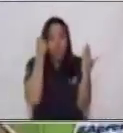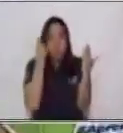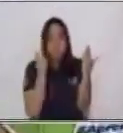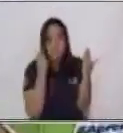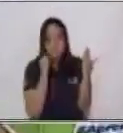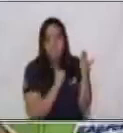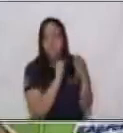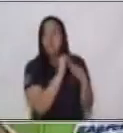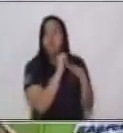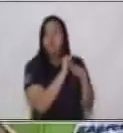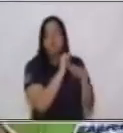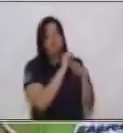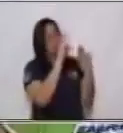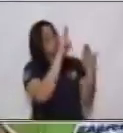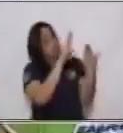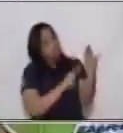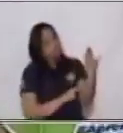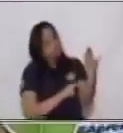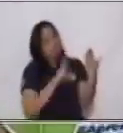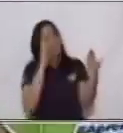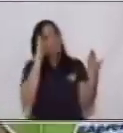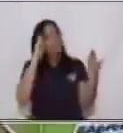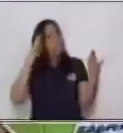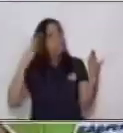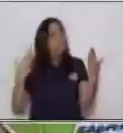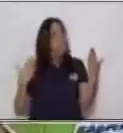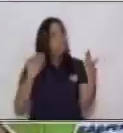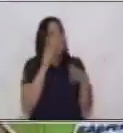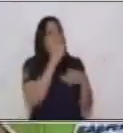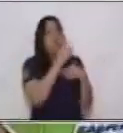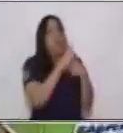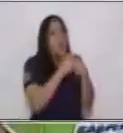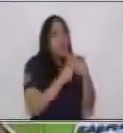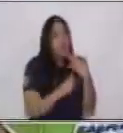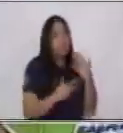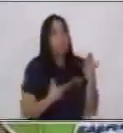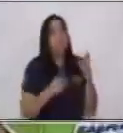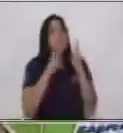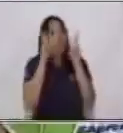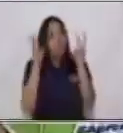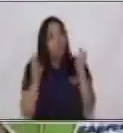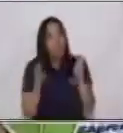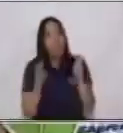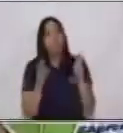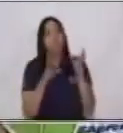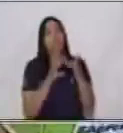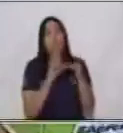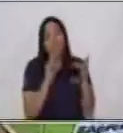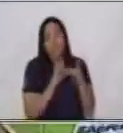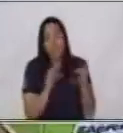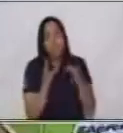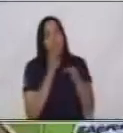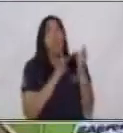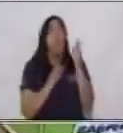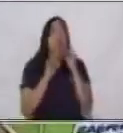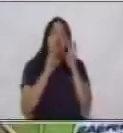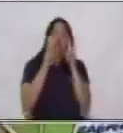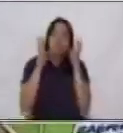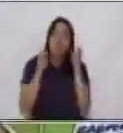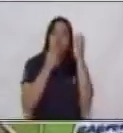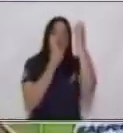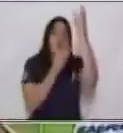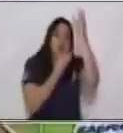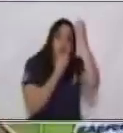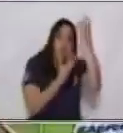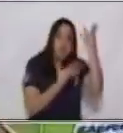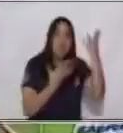práctica y recordar las características de un texto narrativo, un texto informativo, en el cual incluimos